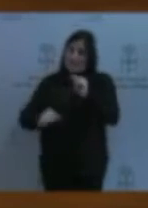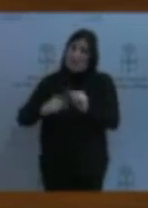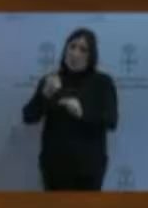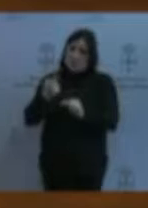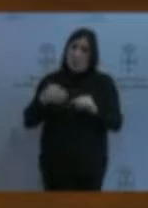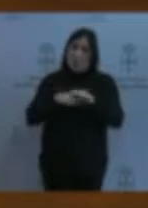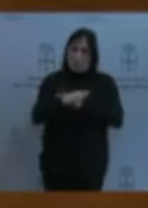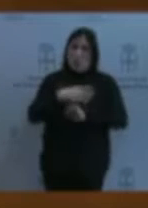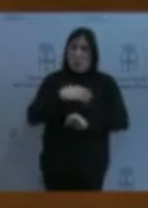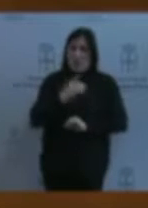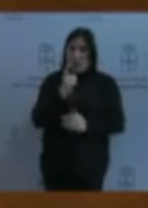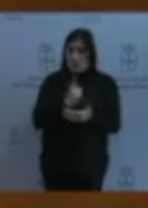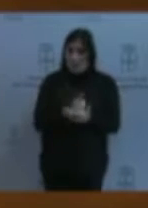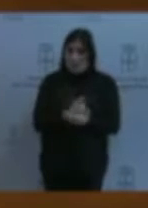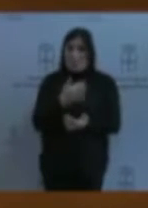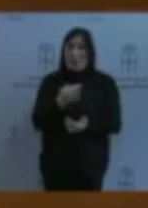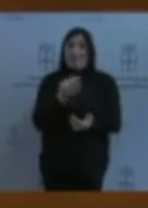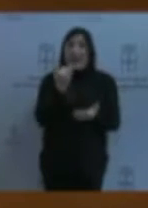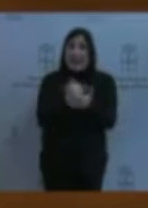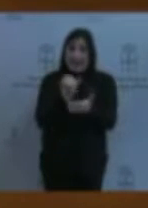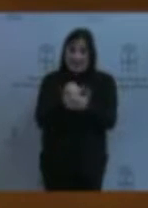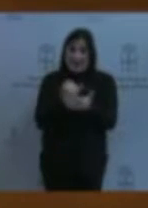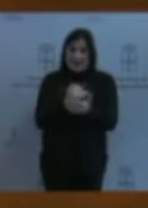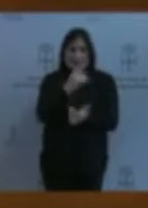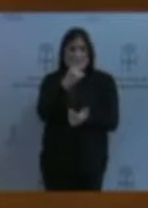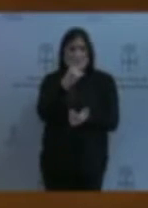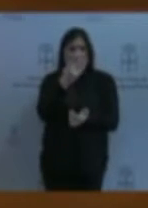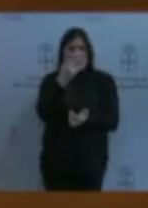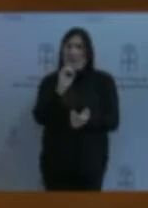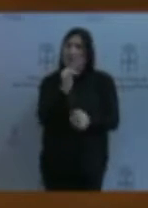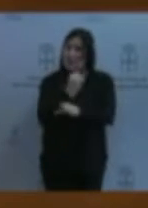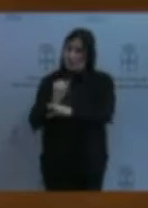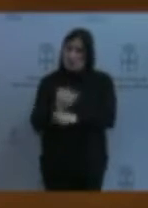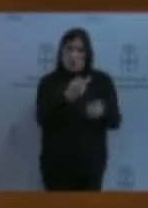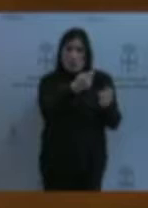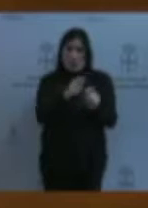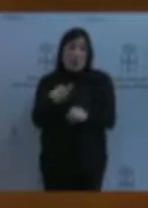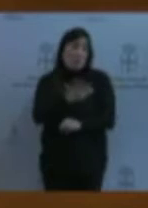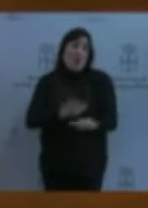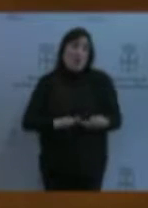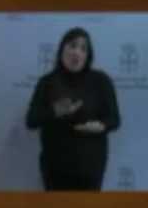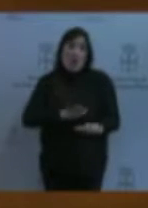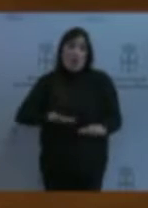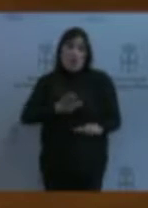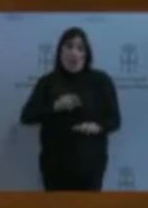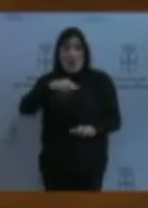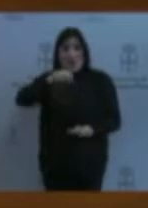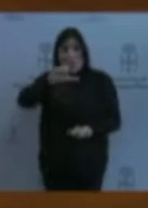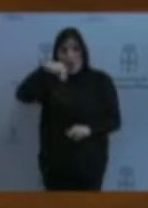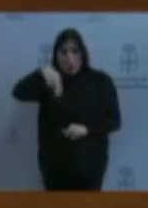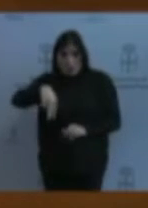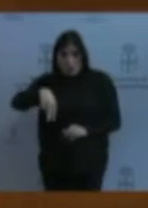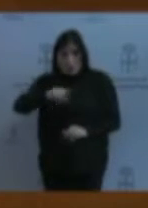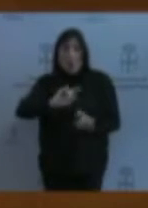de centros educativos, la mayoría del Valle del Nalón, cuyos concejos más afectados fueron San Martín